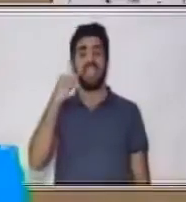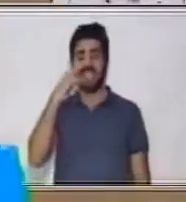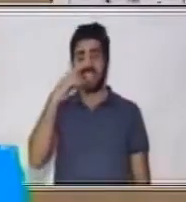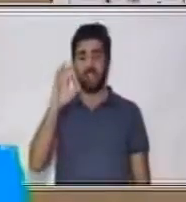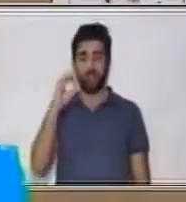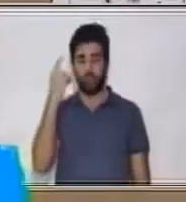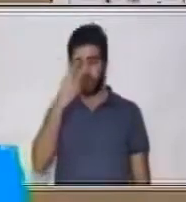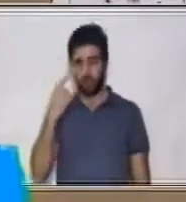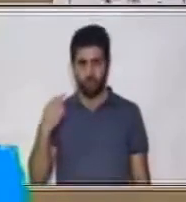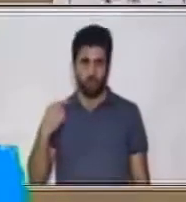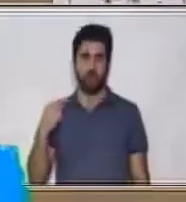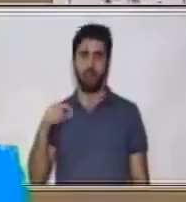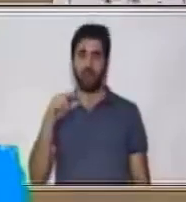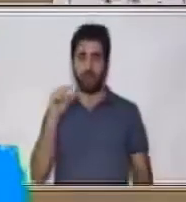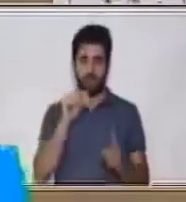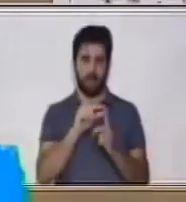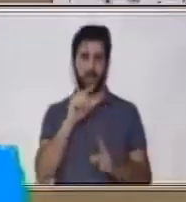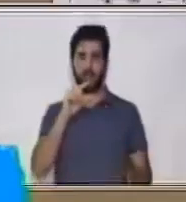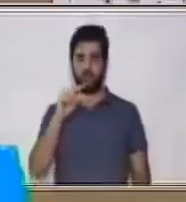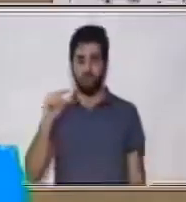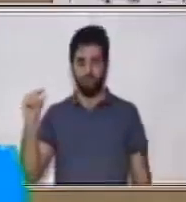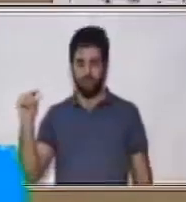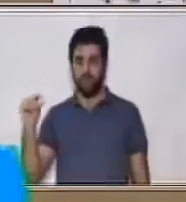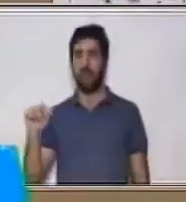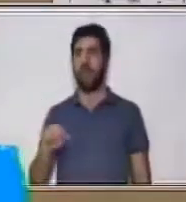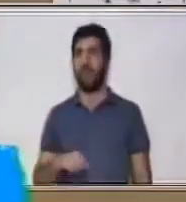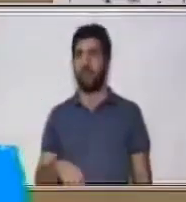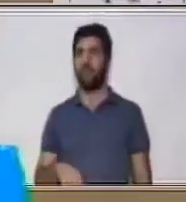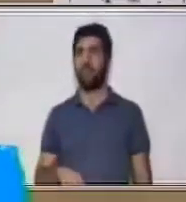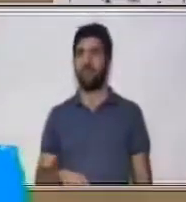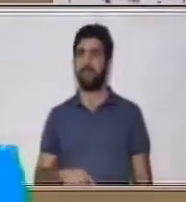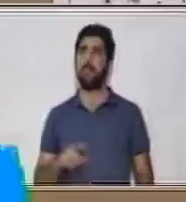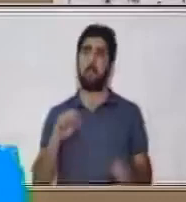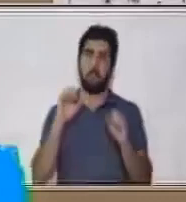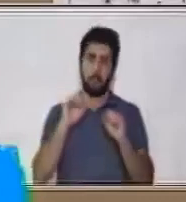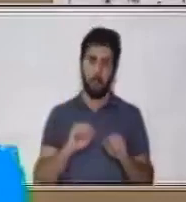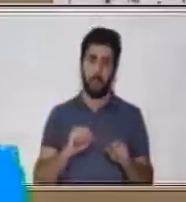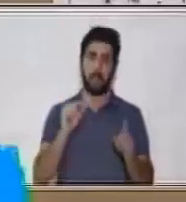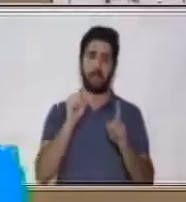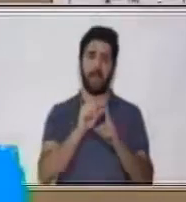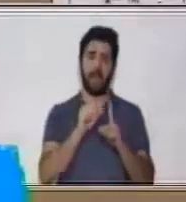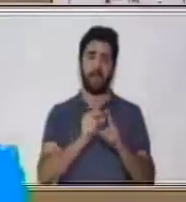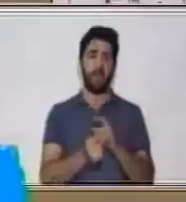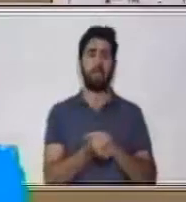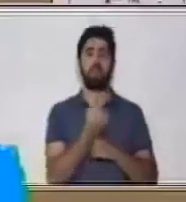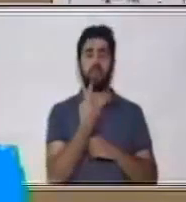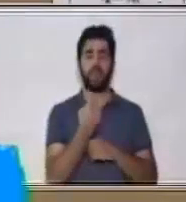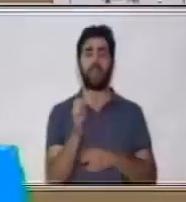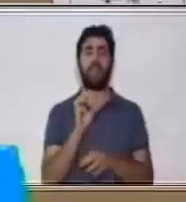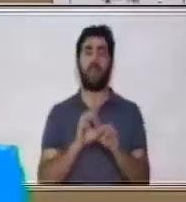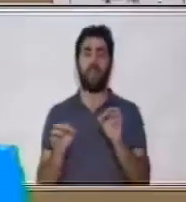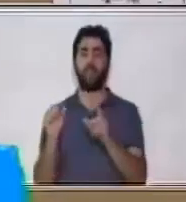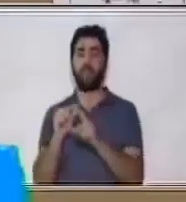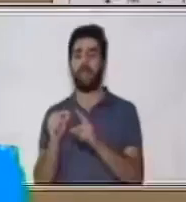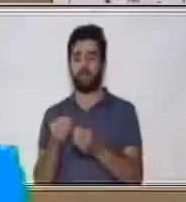itas. Recordar siempre pues que pueden estar en singular y en plural.